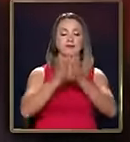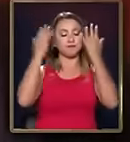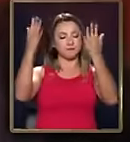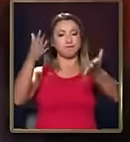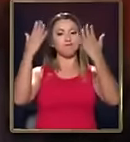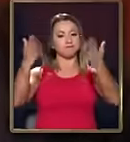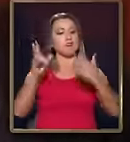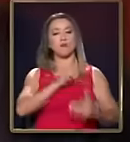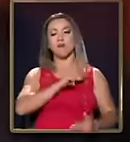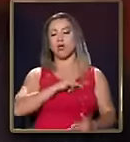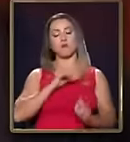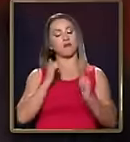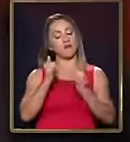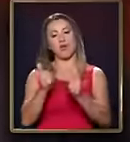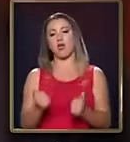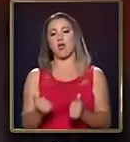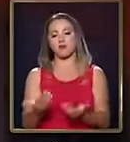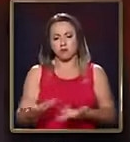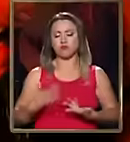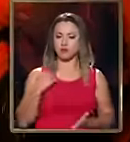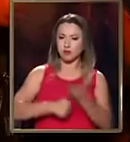muchas gracias. Sí.